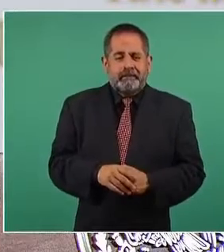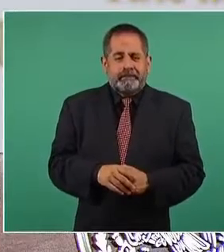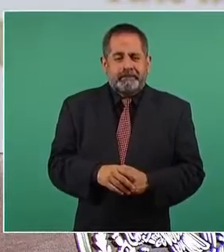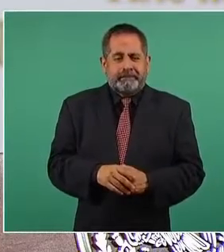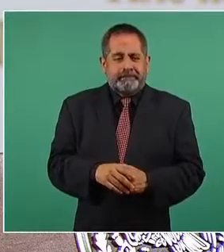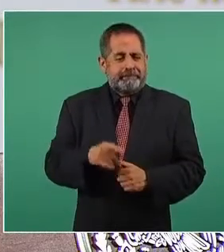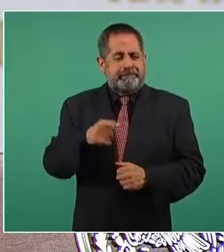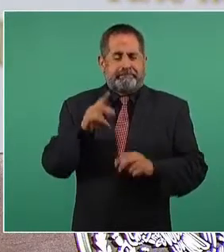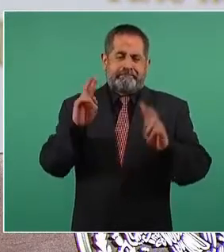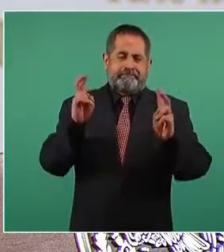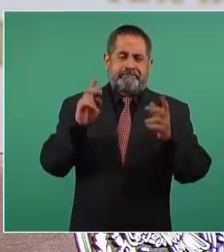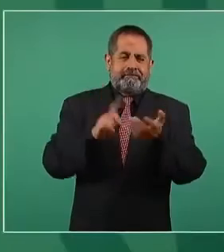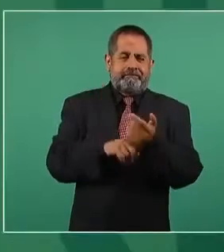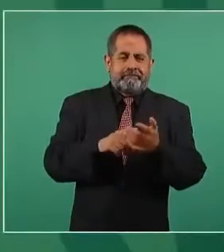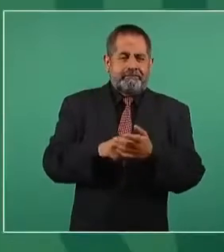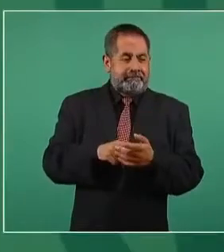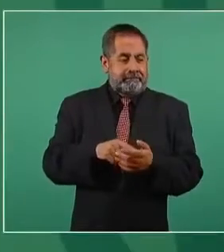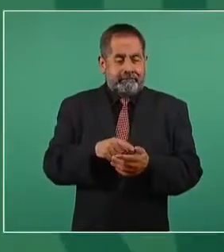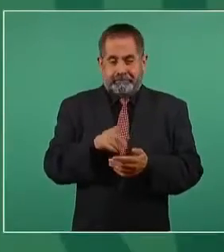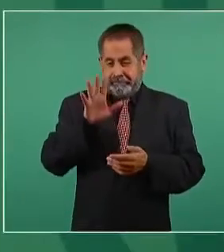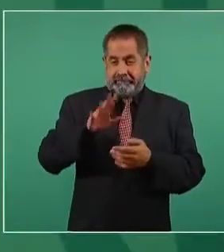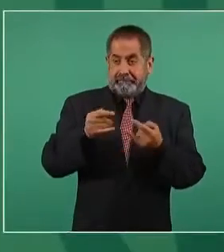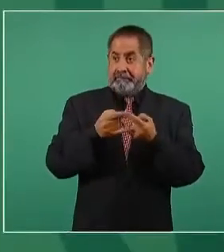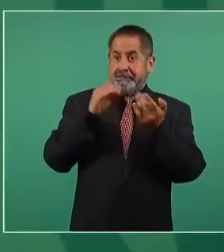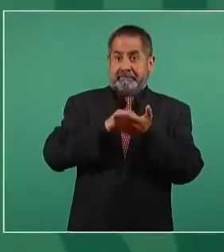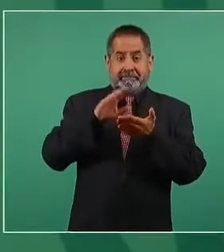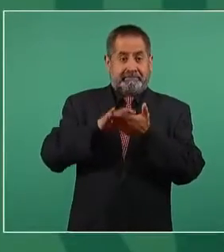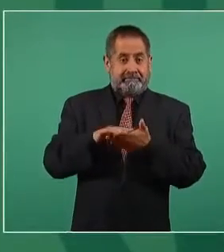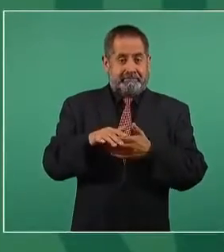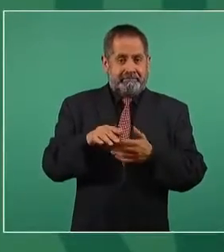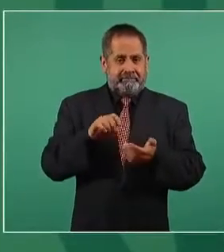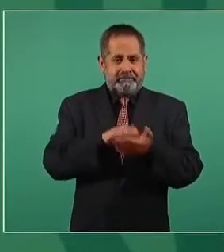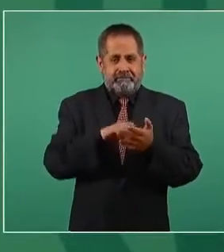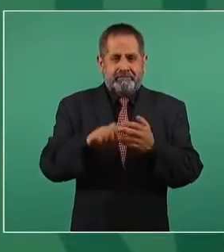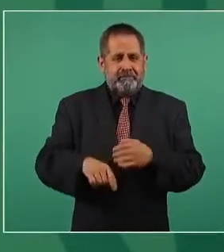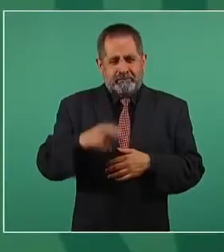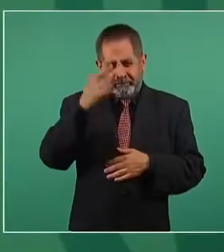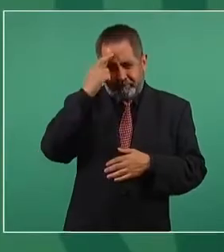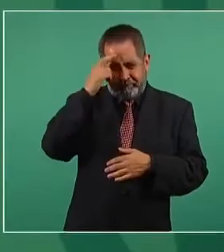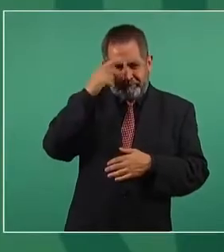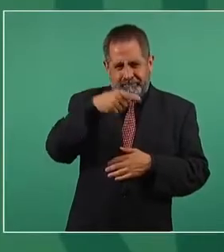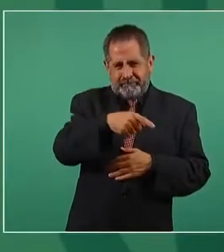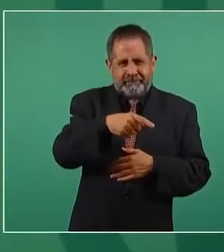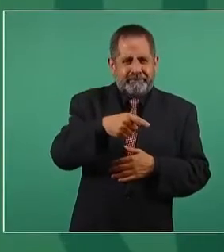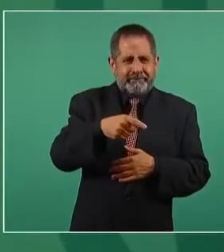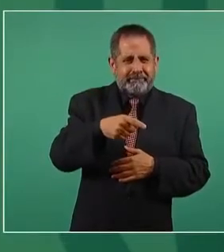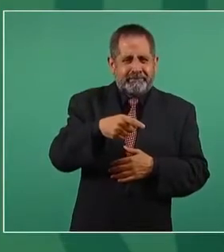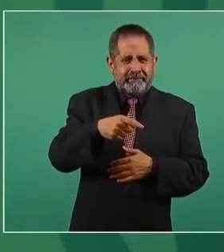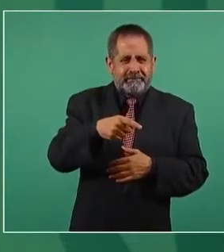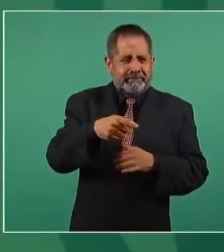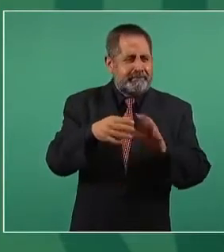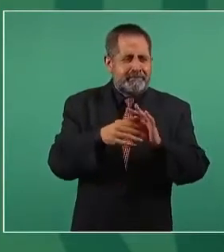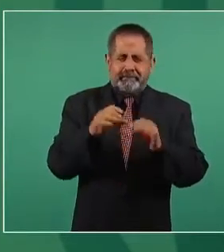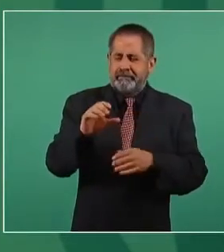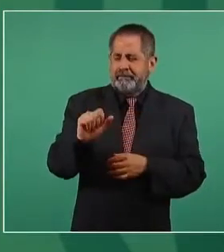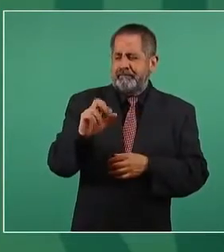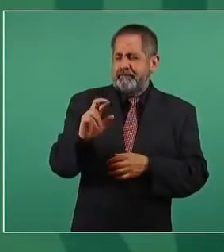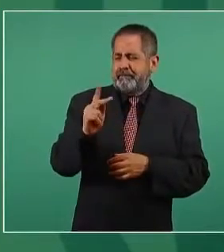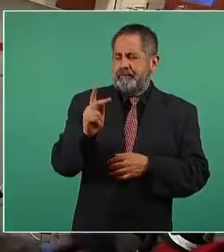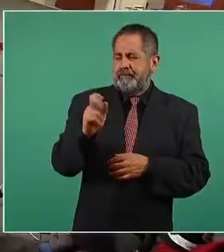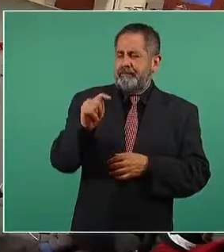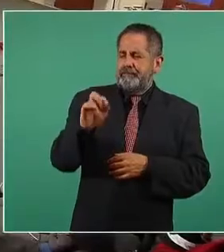tema de grandes novelas como la del recurso del método de Carpentier, se las